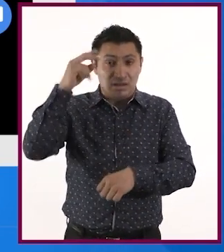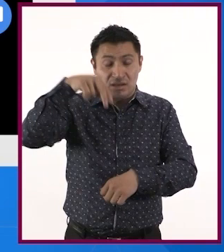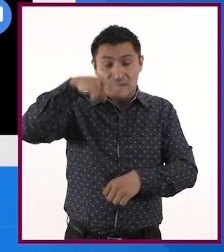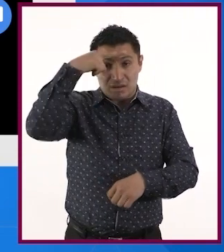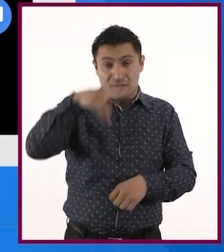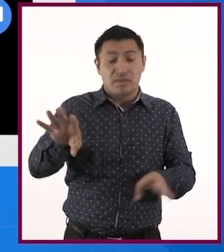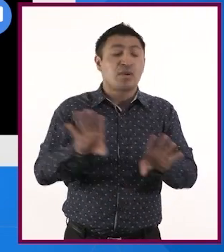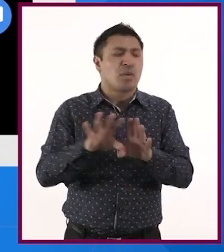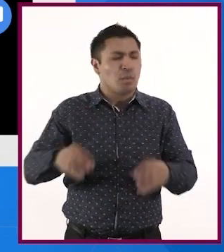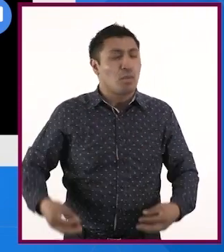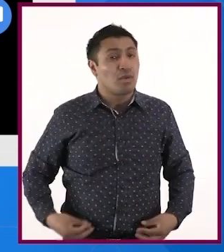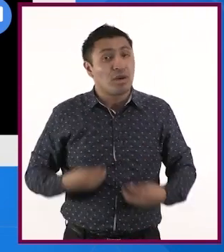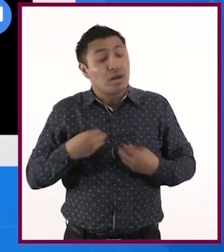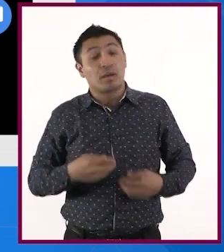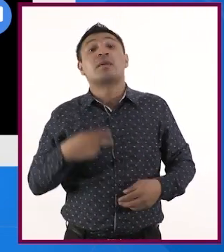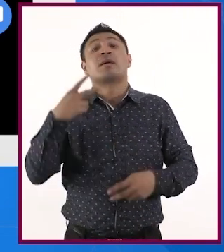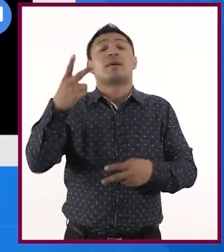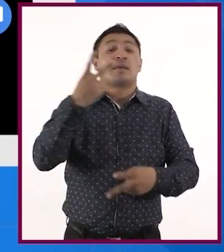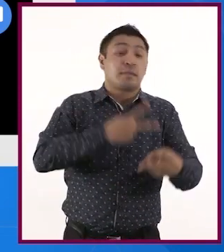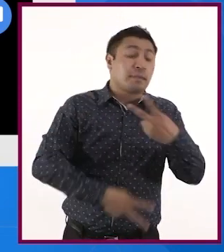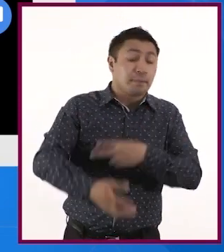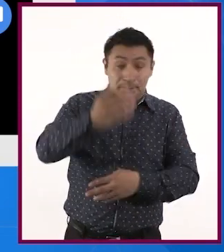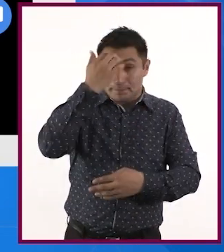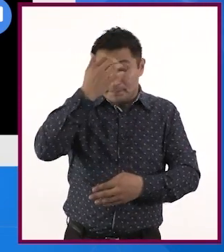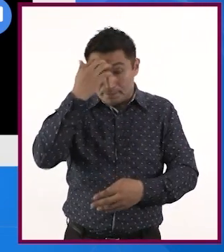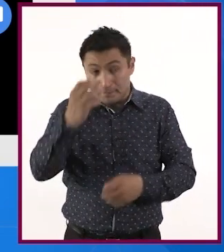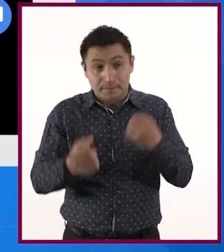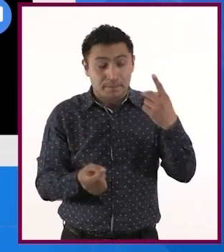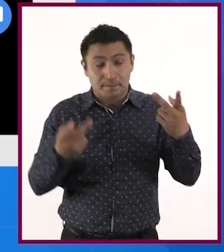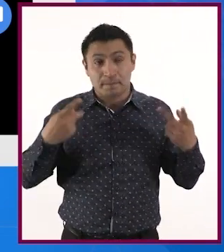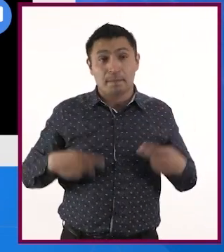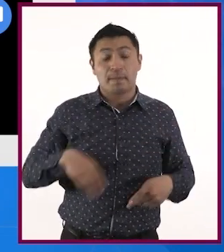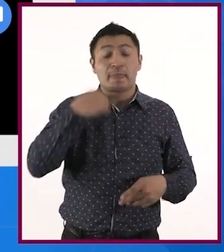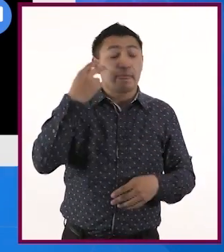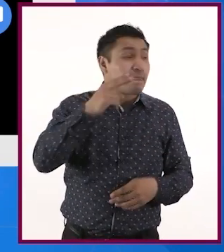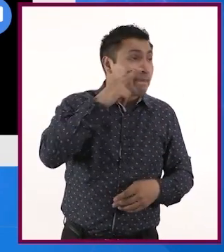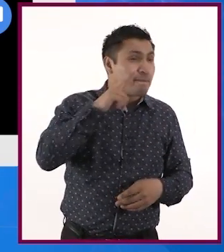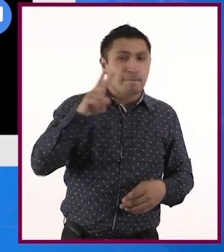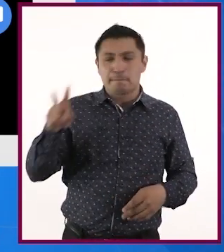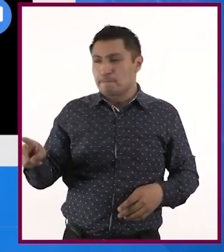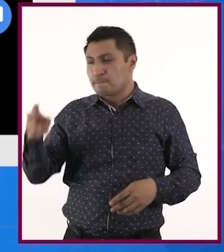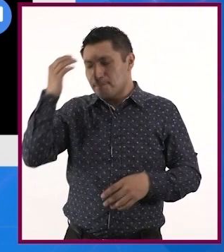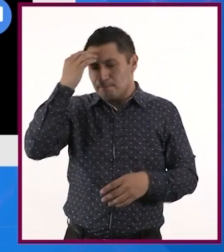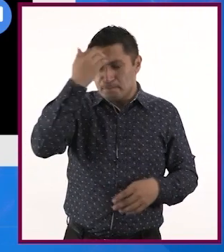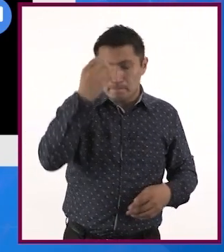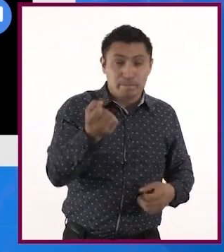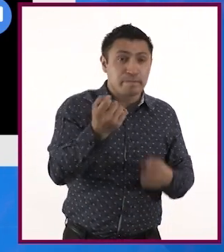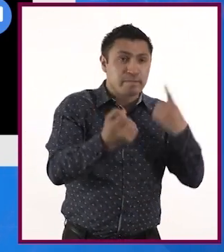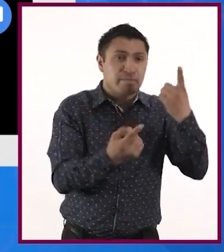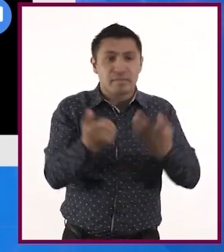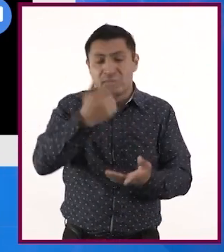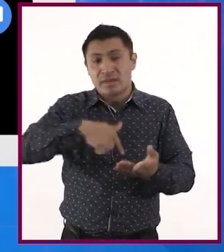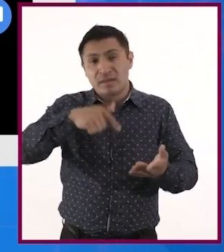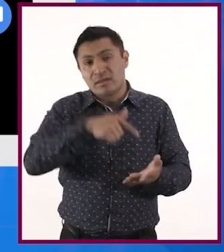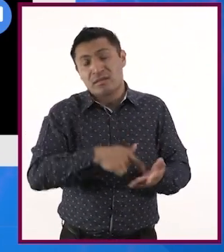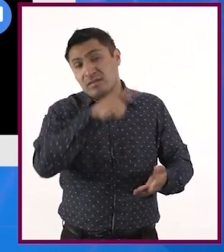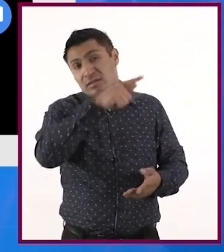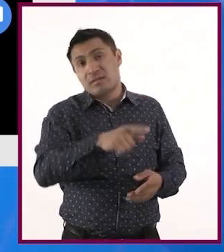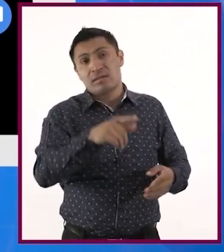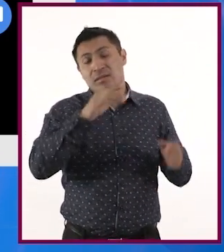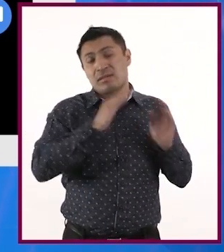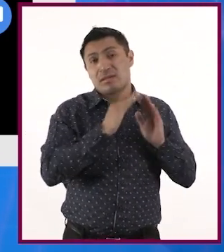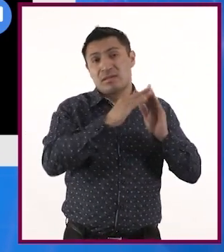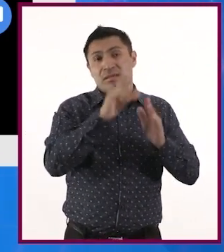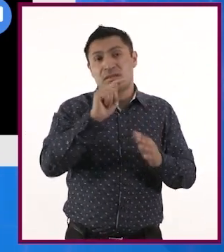popular, ¿sí? Hay personas quienes quieren ver cómo en algunas zonas de la Sierra Tarahumara o en